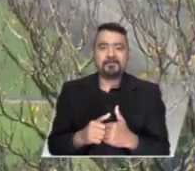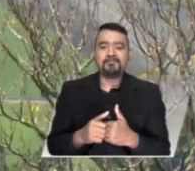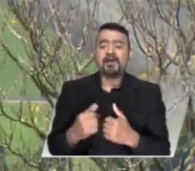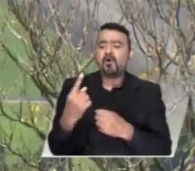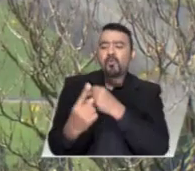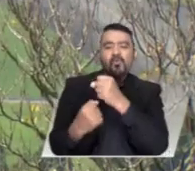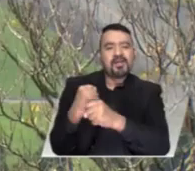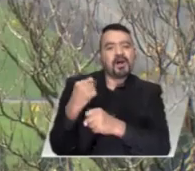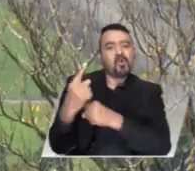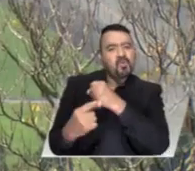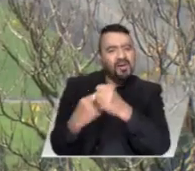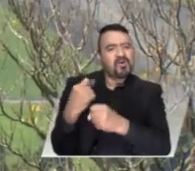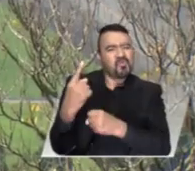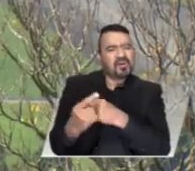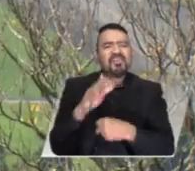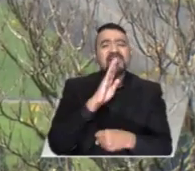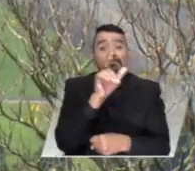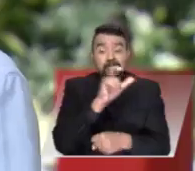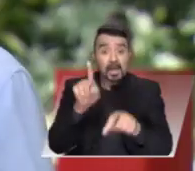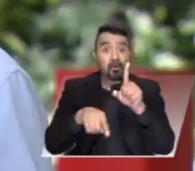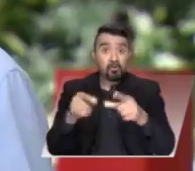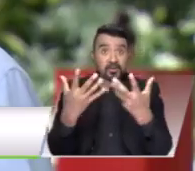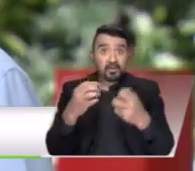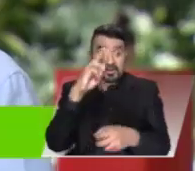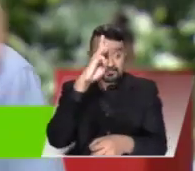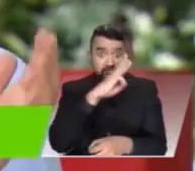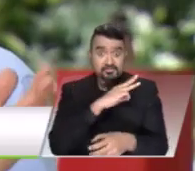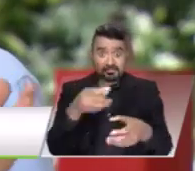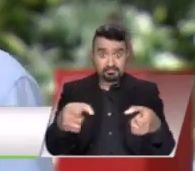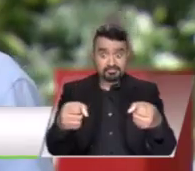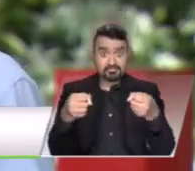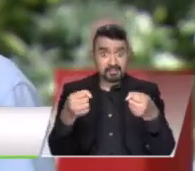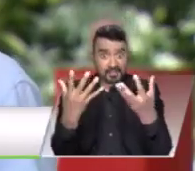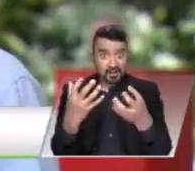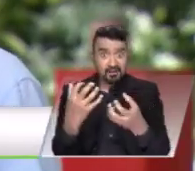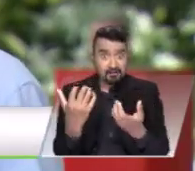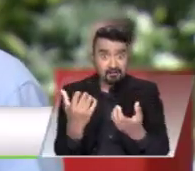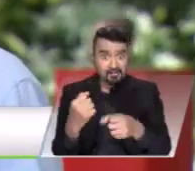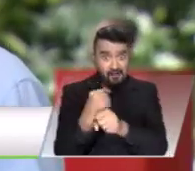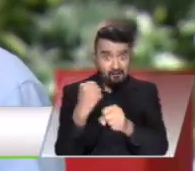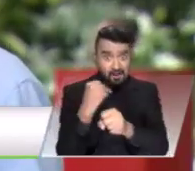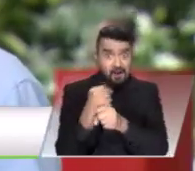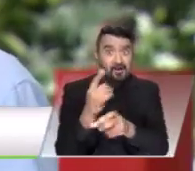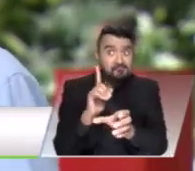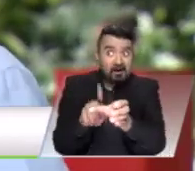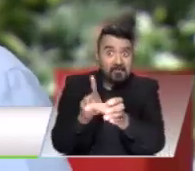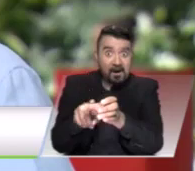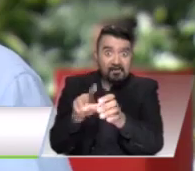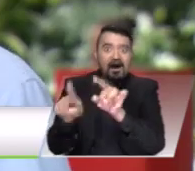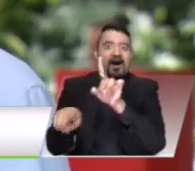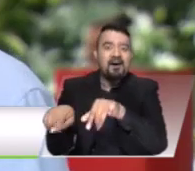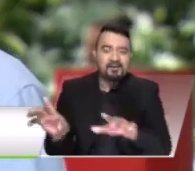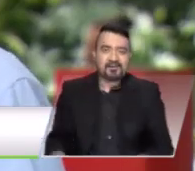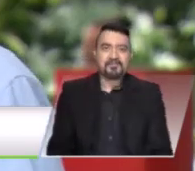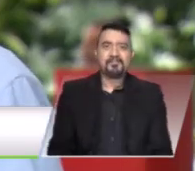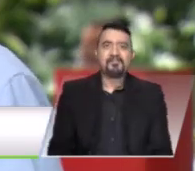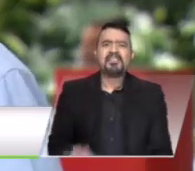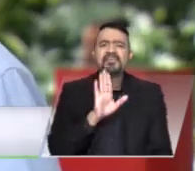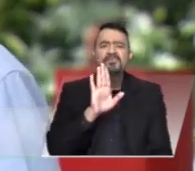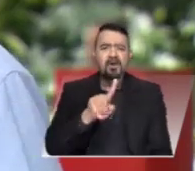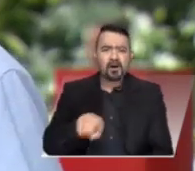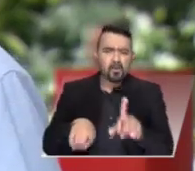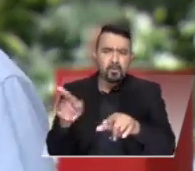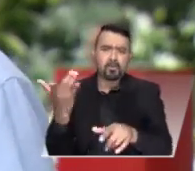por estudiar ingeniería aeronáutica. No simplemente son aeronaves, ¿cierto?, como las vemos, aeronaves comerciales, sino que también son